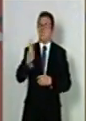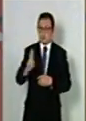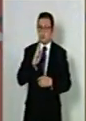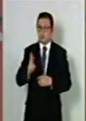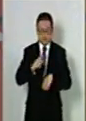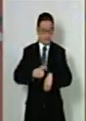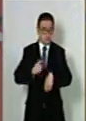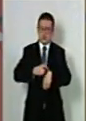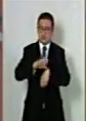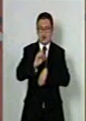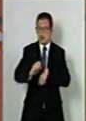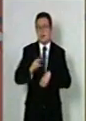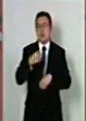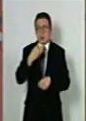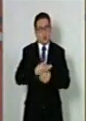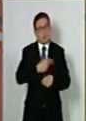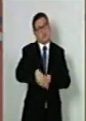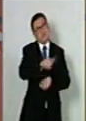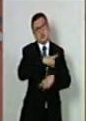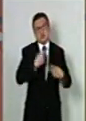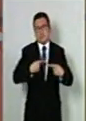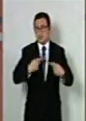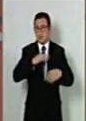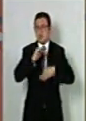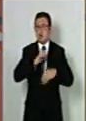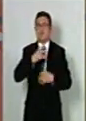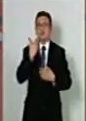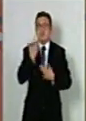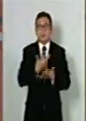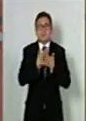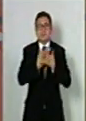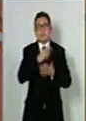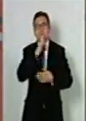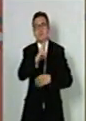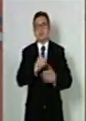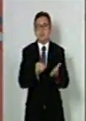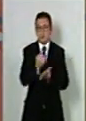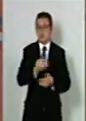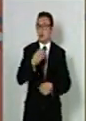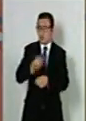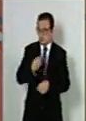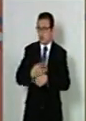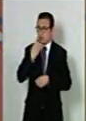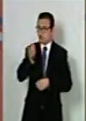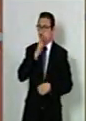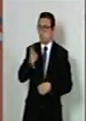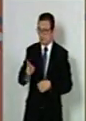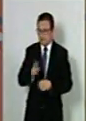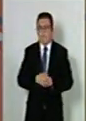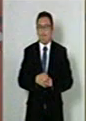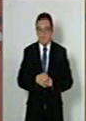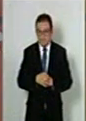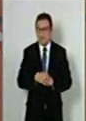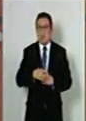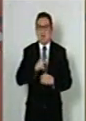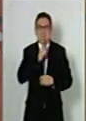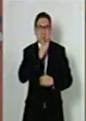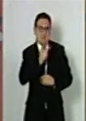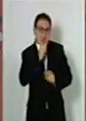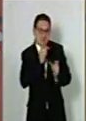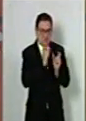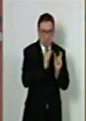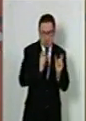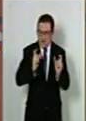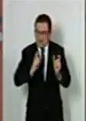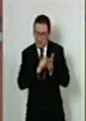tenemos tiempo y los mexicanos están esperando una resolución de este Senado. Le doy inmediatamente respuesta. Los tecnicismos no